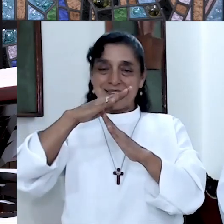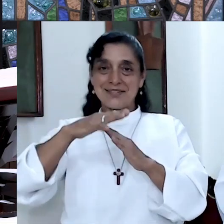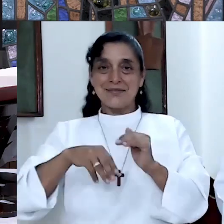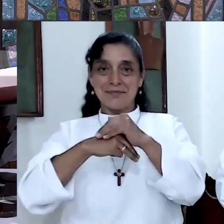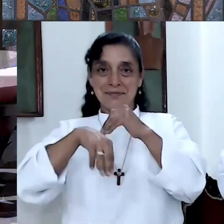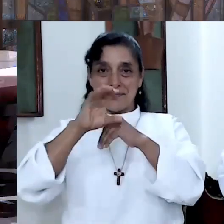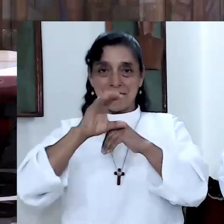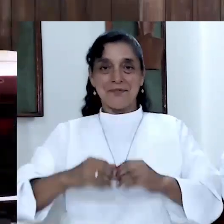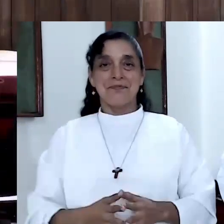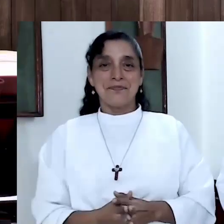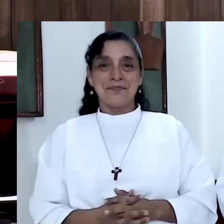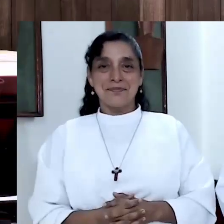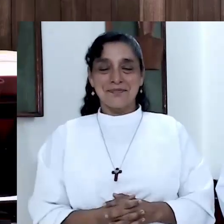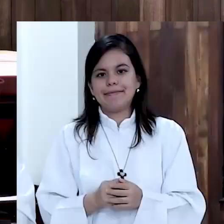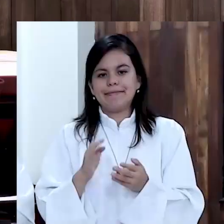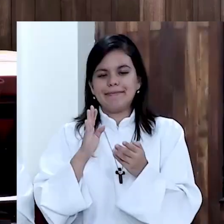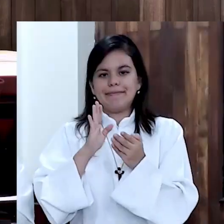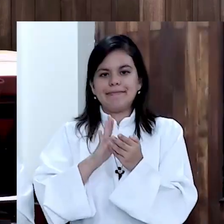la paz.